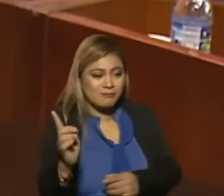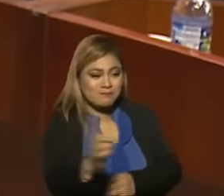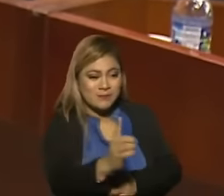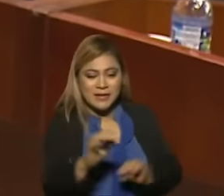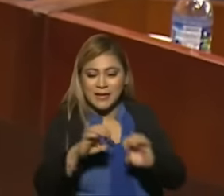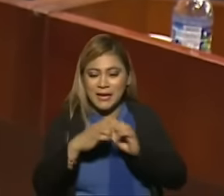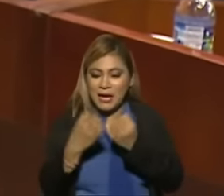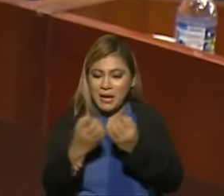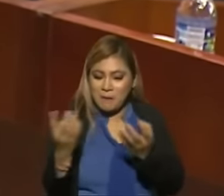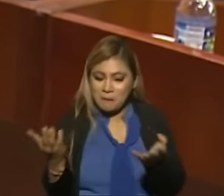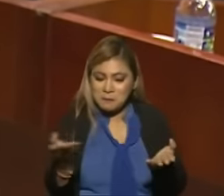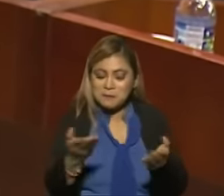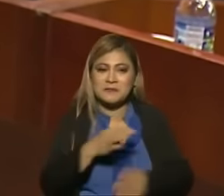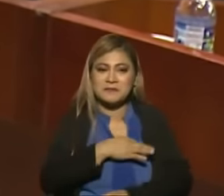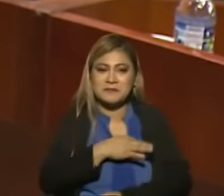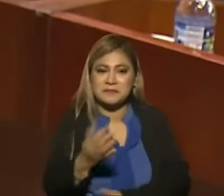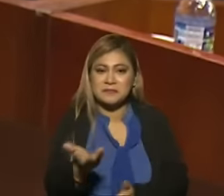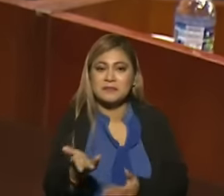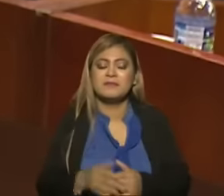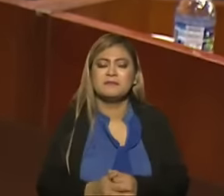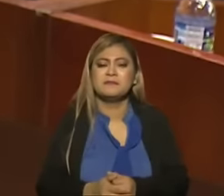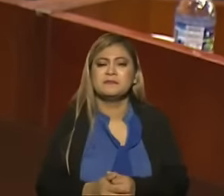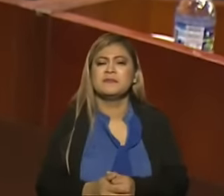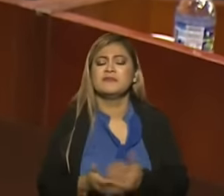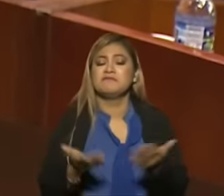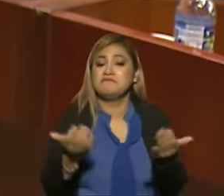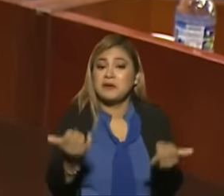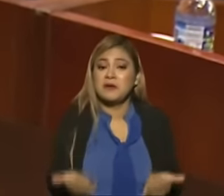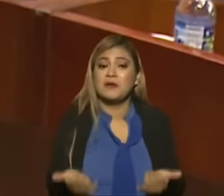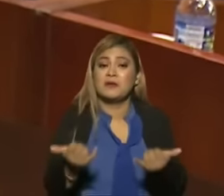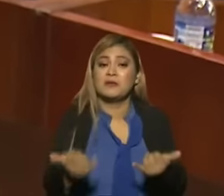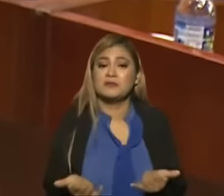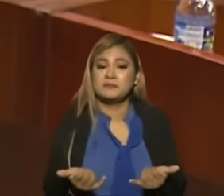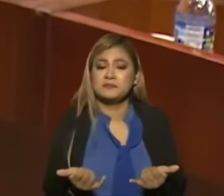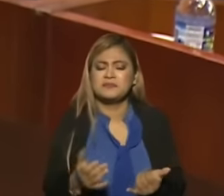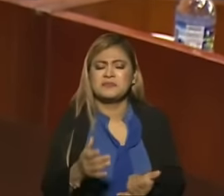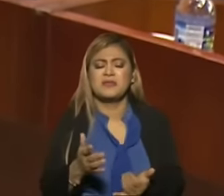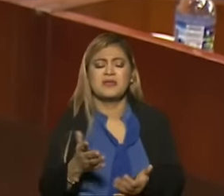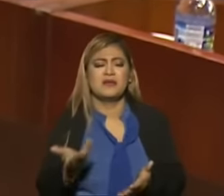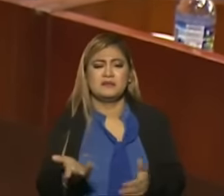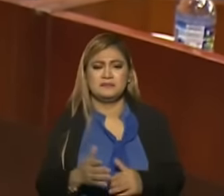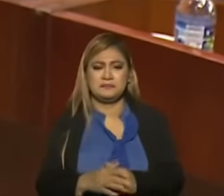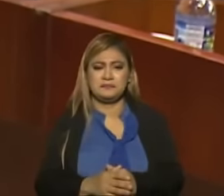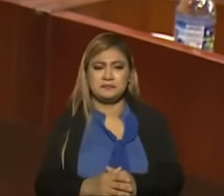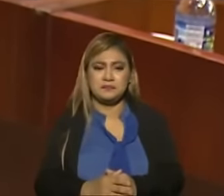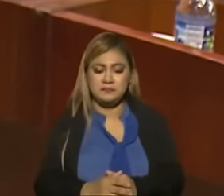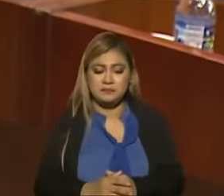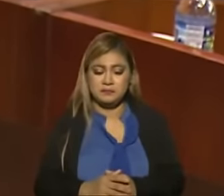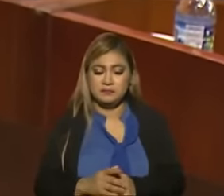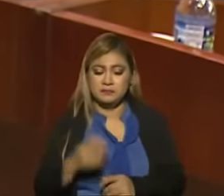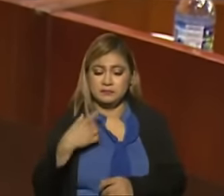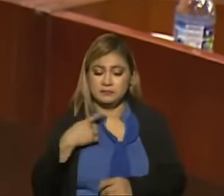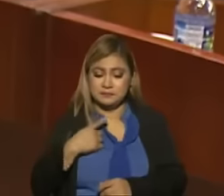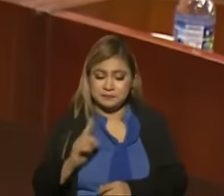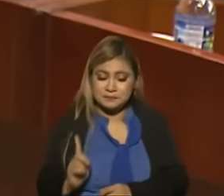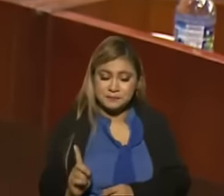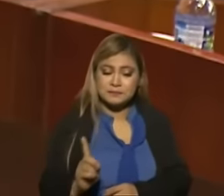acompaña. Hemos llegado entonces este día al ocaso